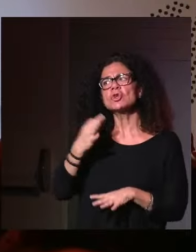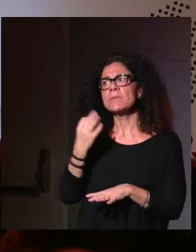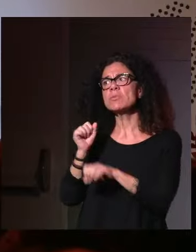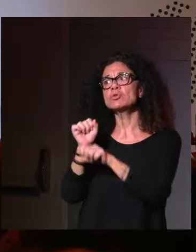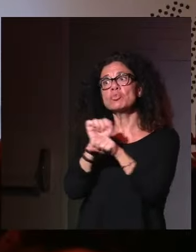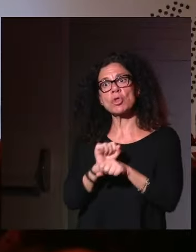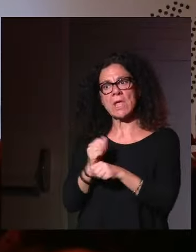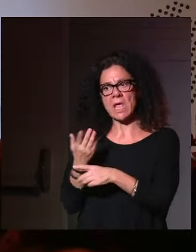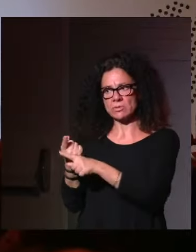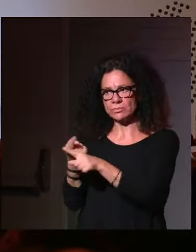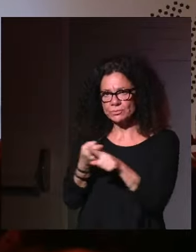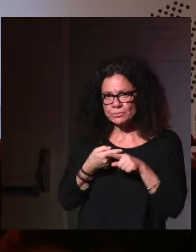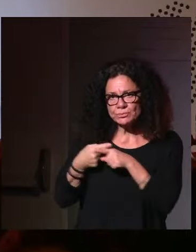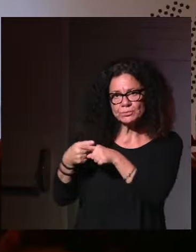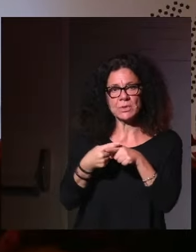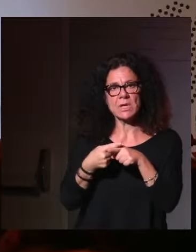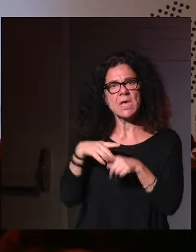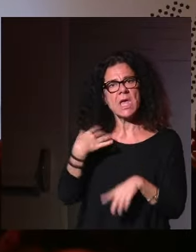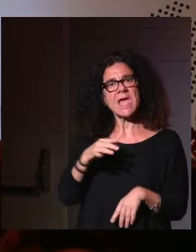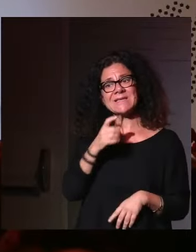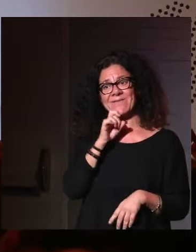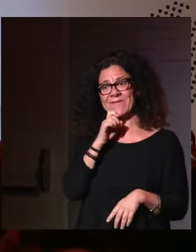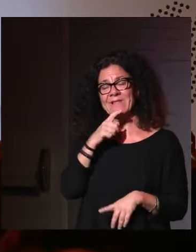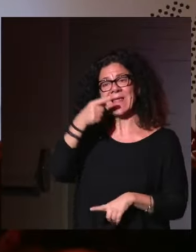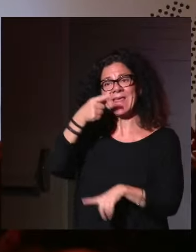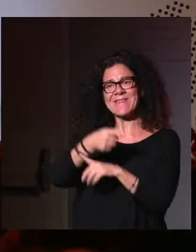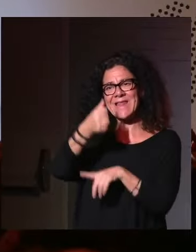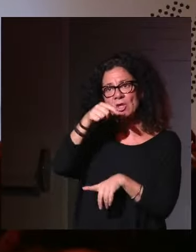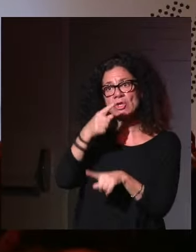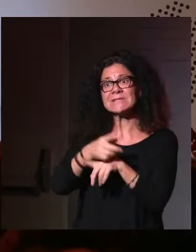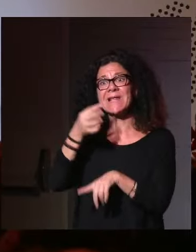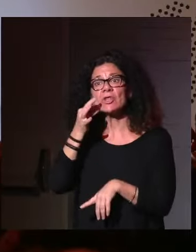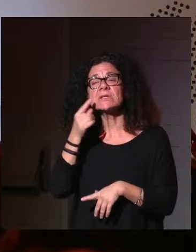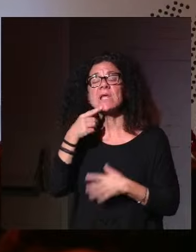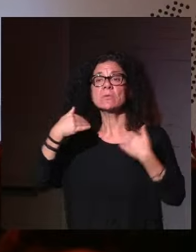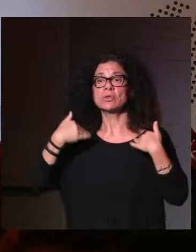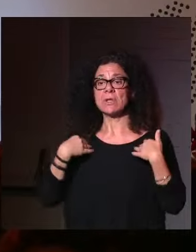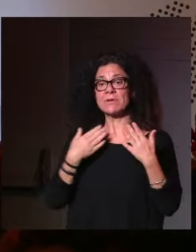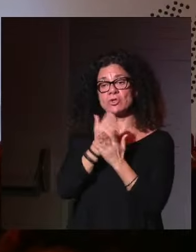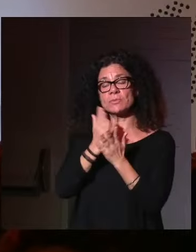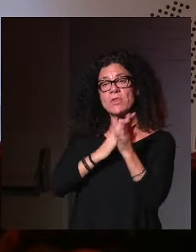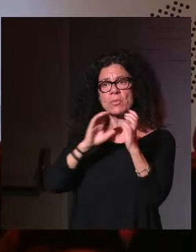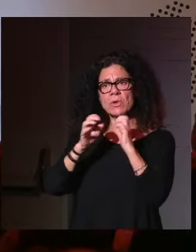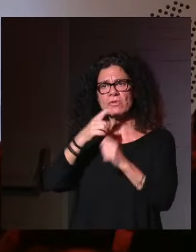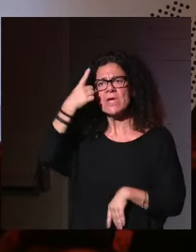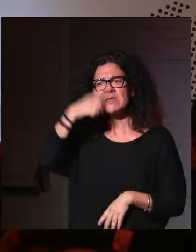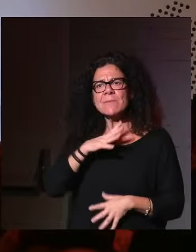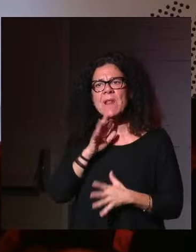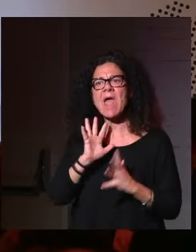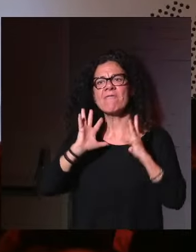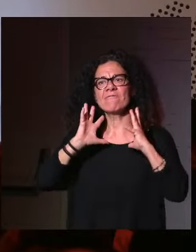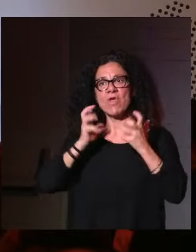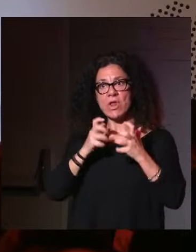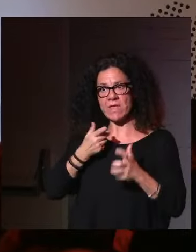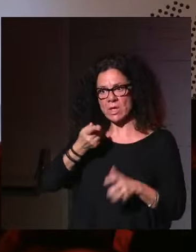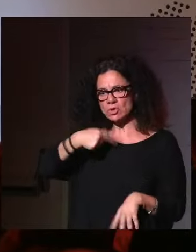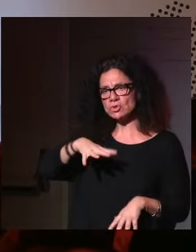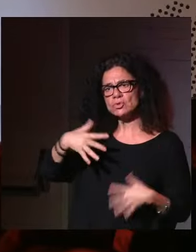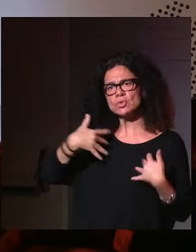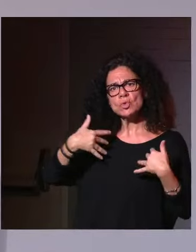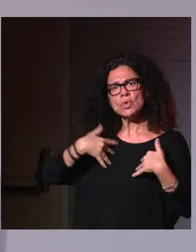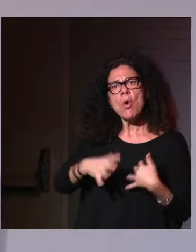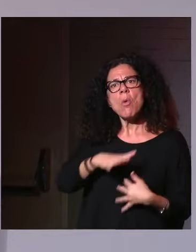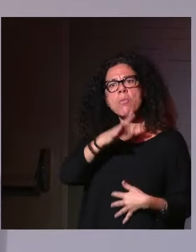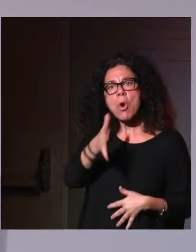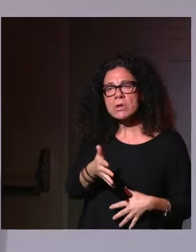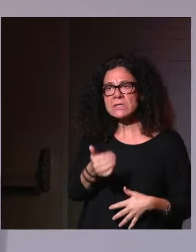nosotras es complicado que directores directoras y a través de los medios de comunicación sean conscientes de la violencia que recibimos por una causa